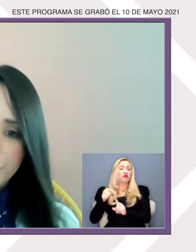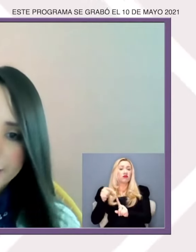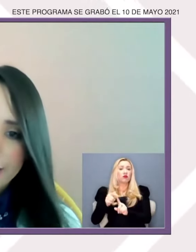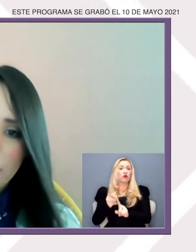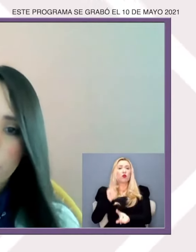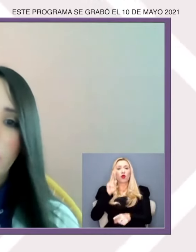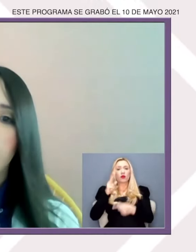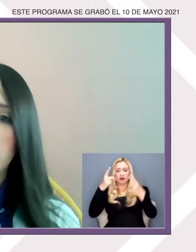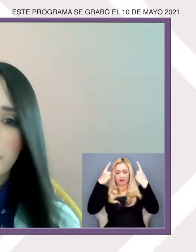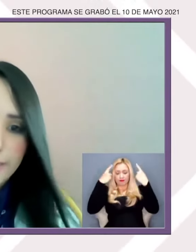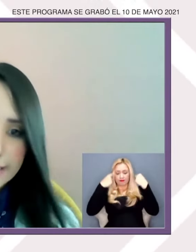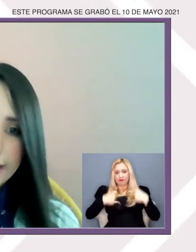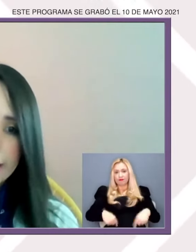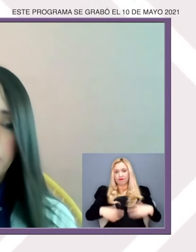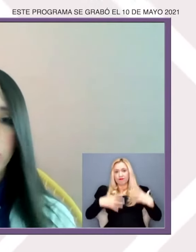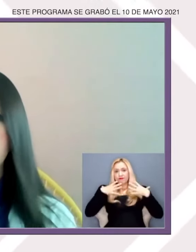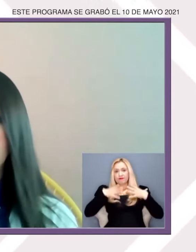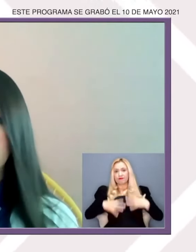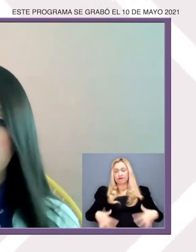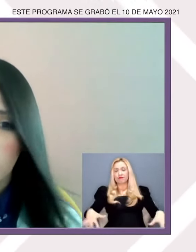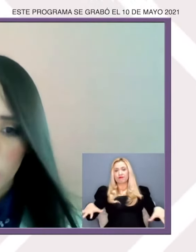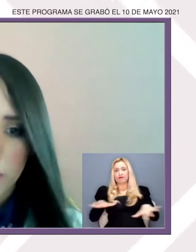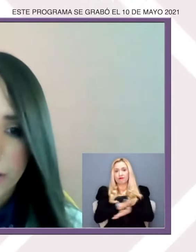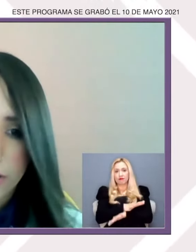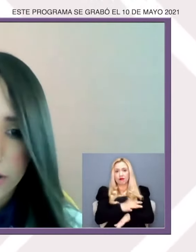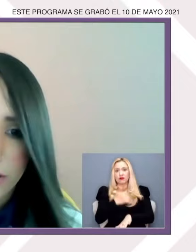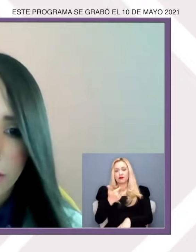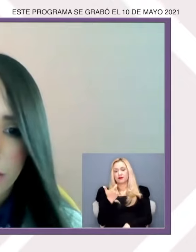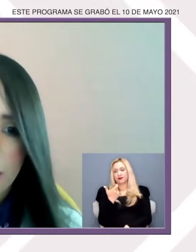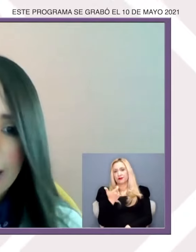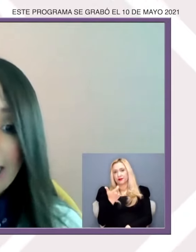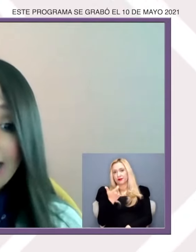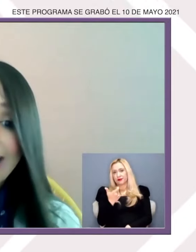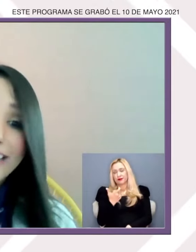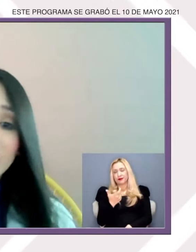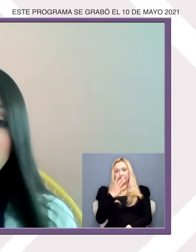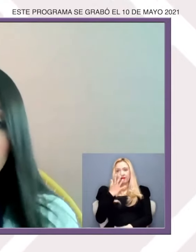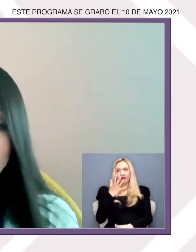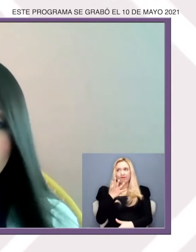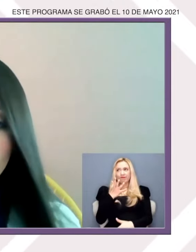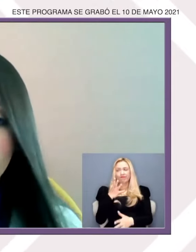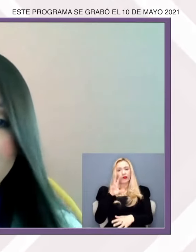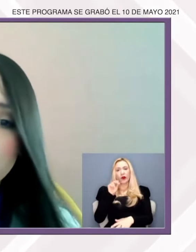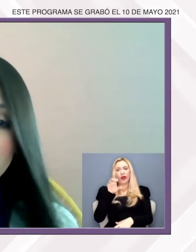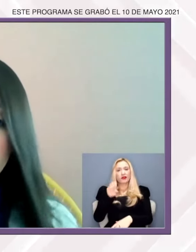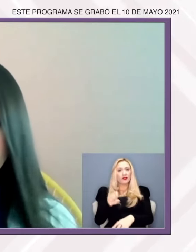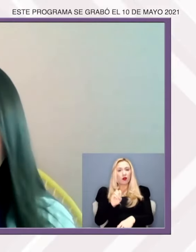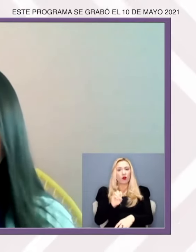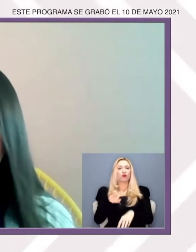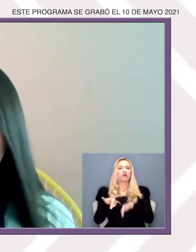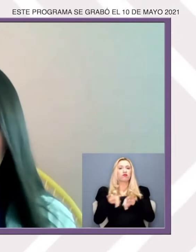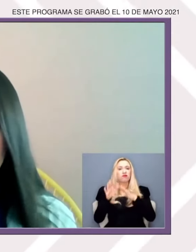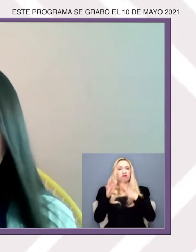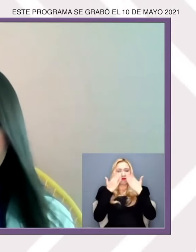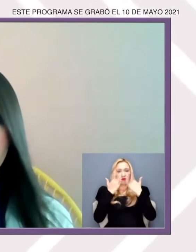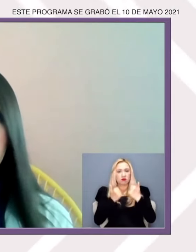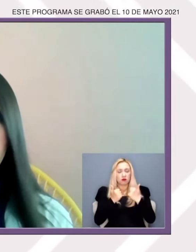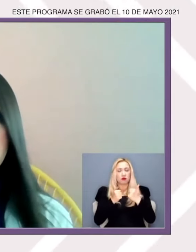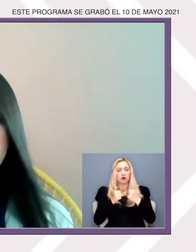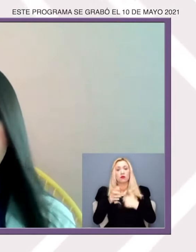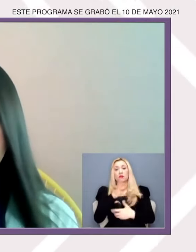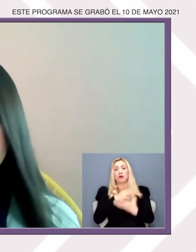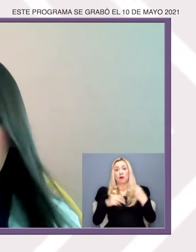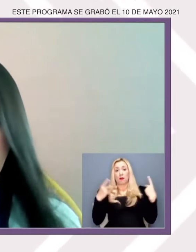apariencia física, por la forma de vestir y por los ingresos económicos. Y que en los espacios donde las personas reportaron vivir